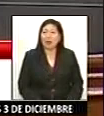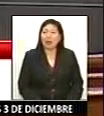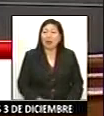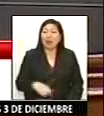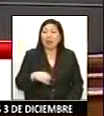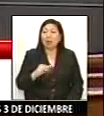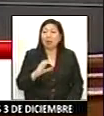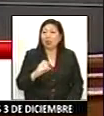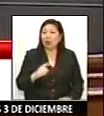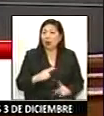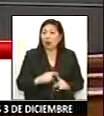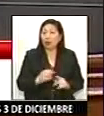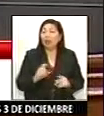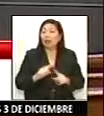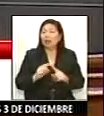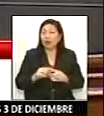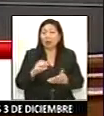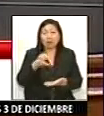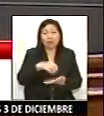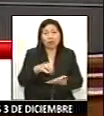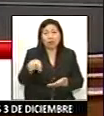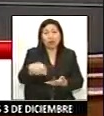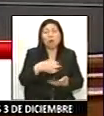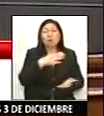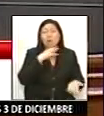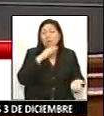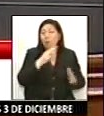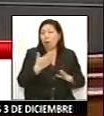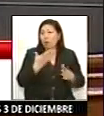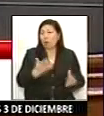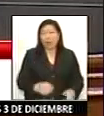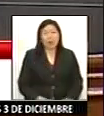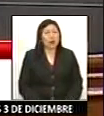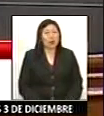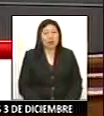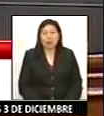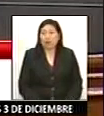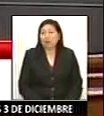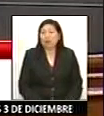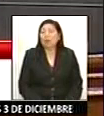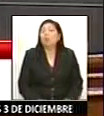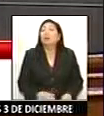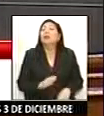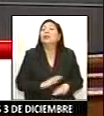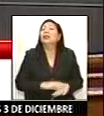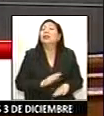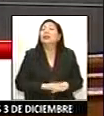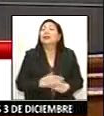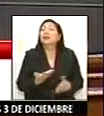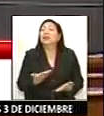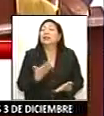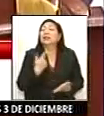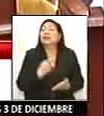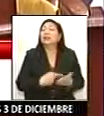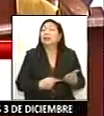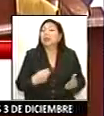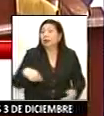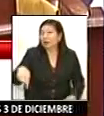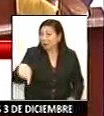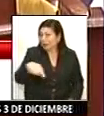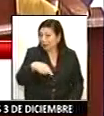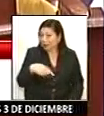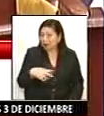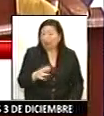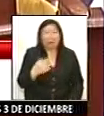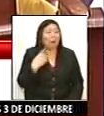Picota, distritos, centros poblados, que murieron muchos de nuestros hermanos sanmartinenses. ¿Por culpa de qué? De nosotros, por